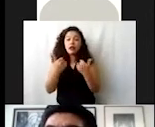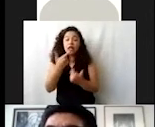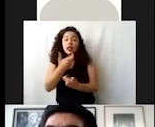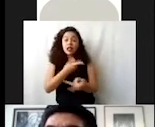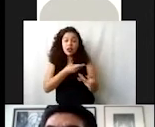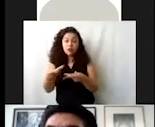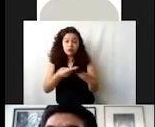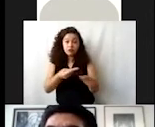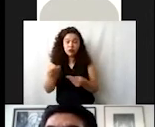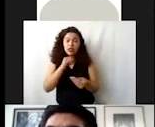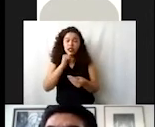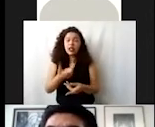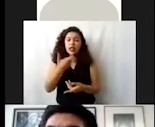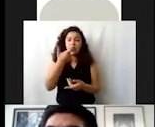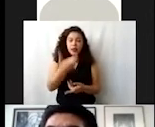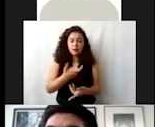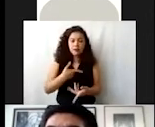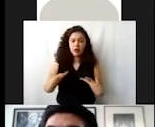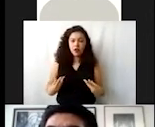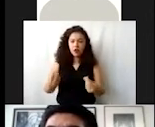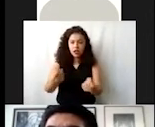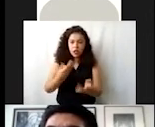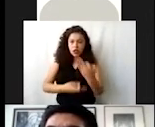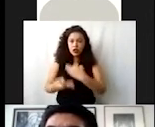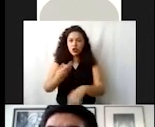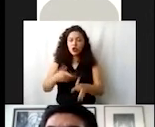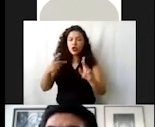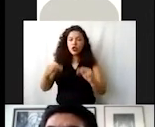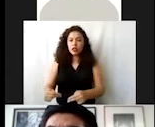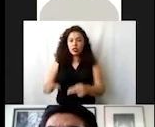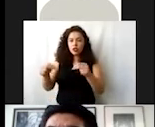gastos y en general, todo lo administrativo se lleva a cabo en un lugar distinto.